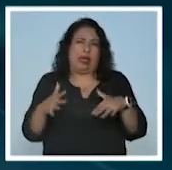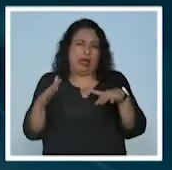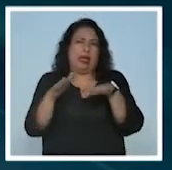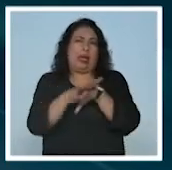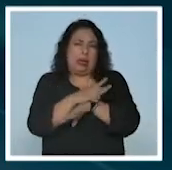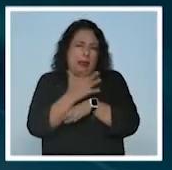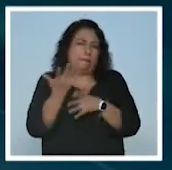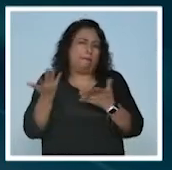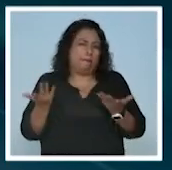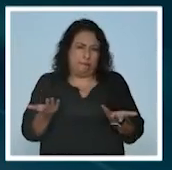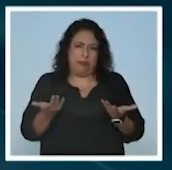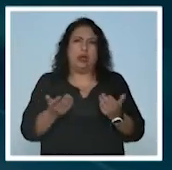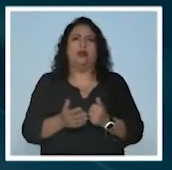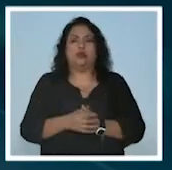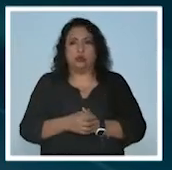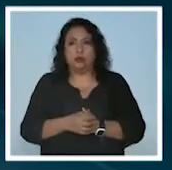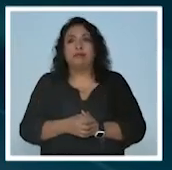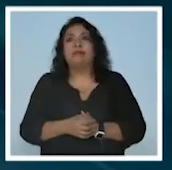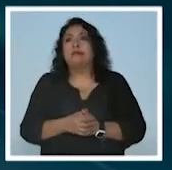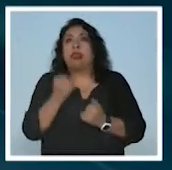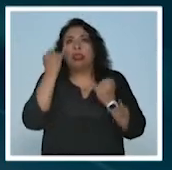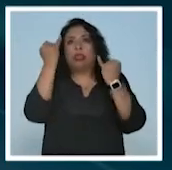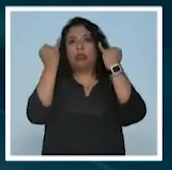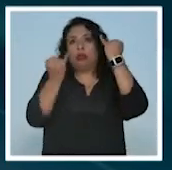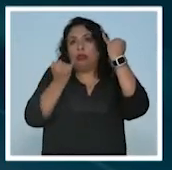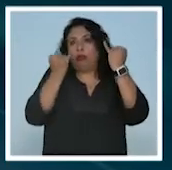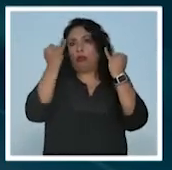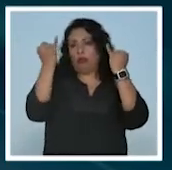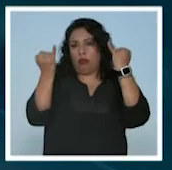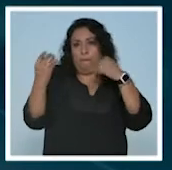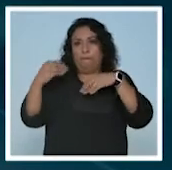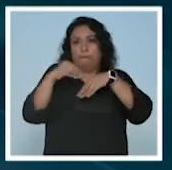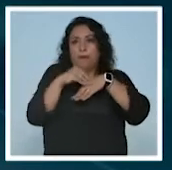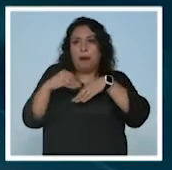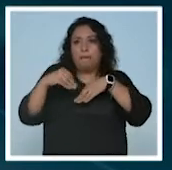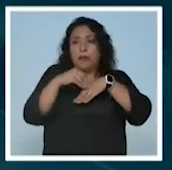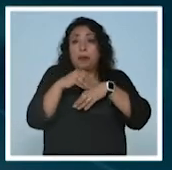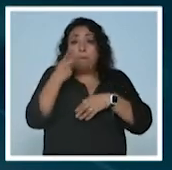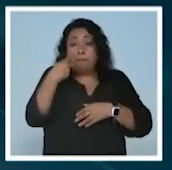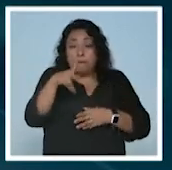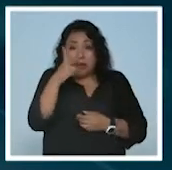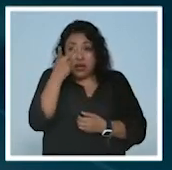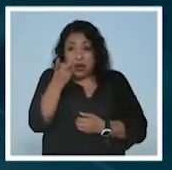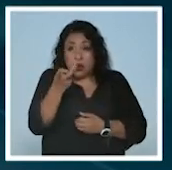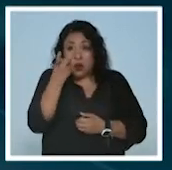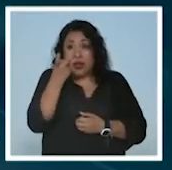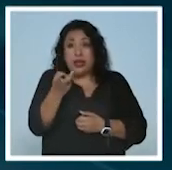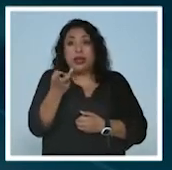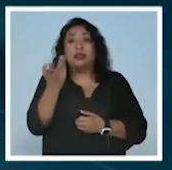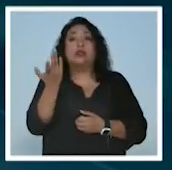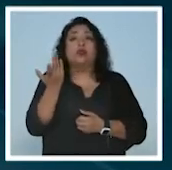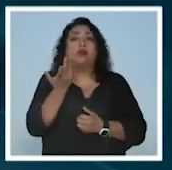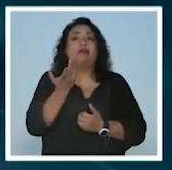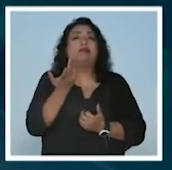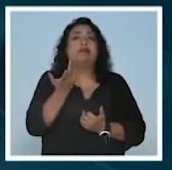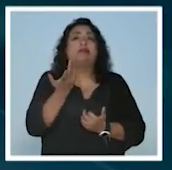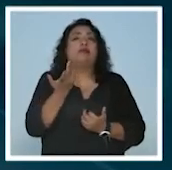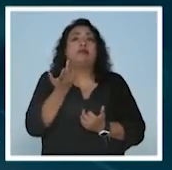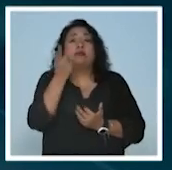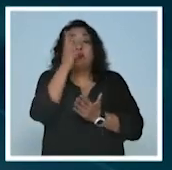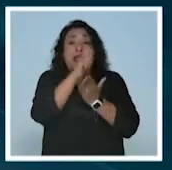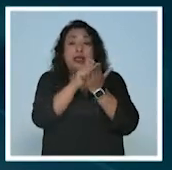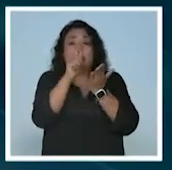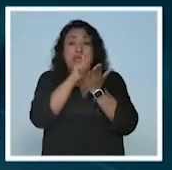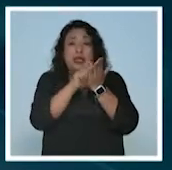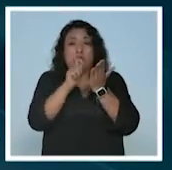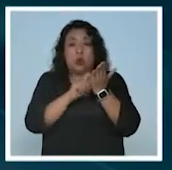cambios, que haya fantasías, pero eso no significa que la escritura